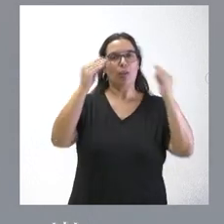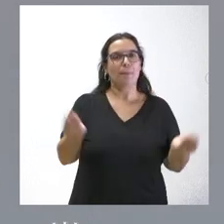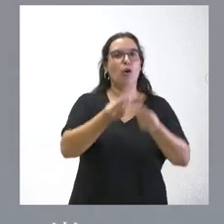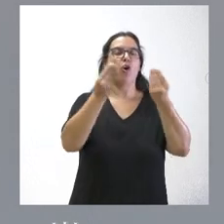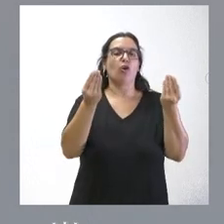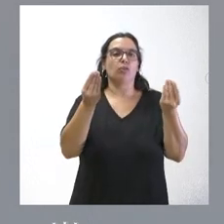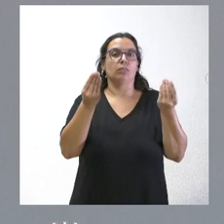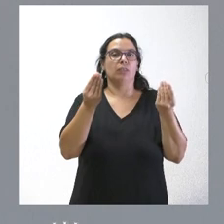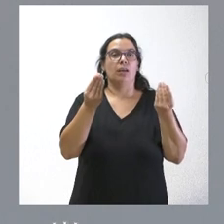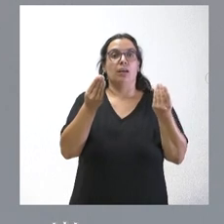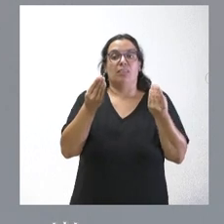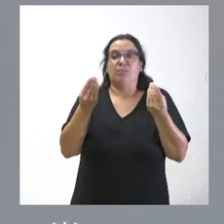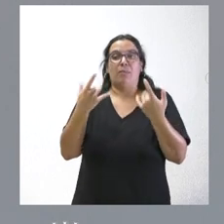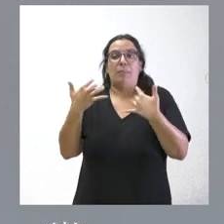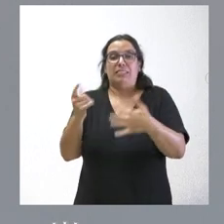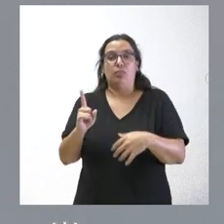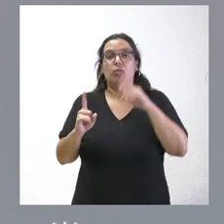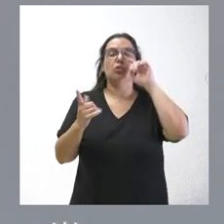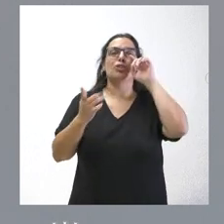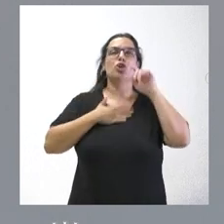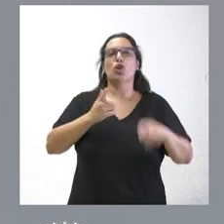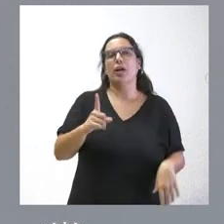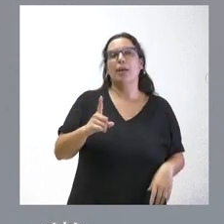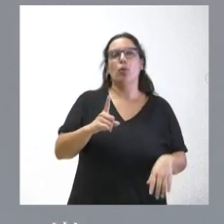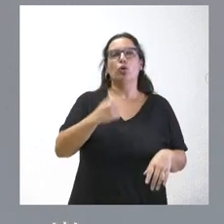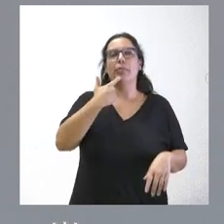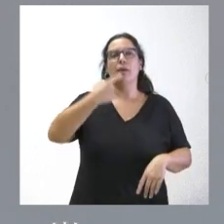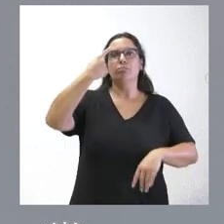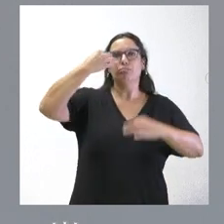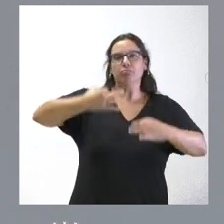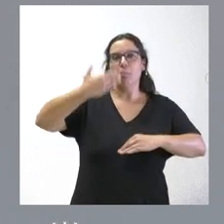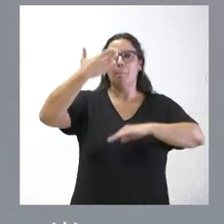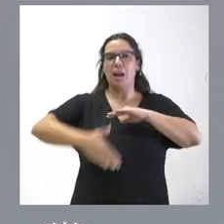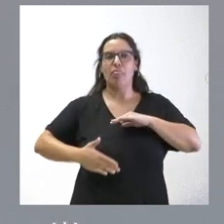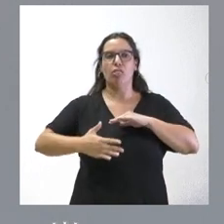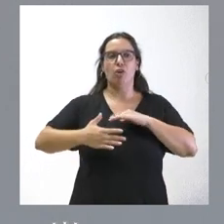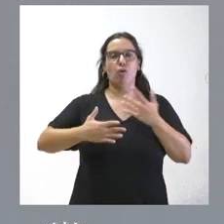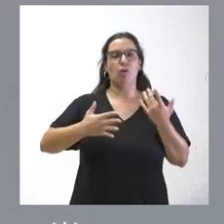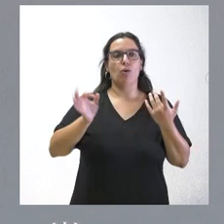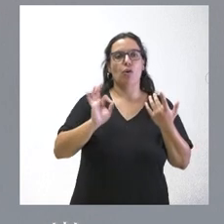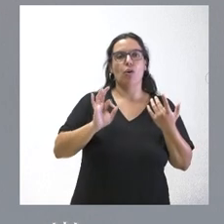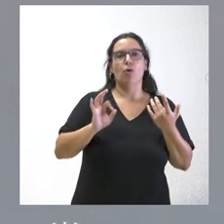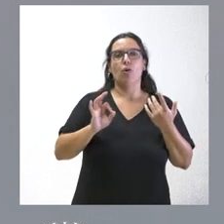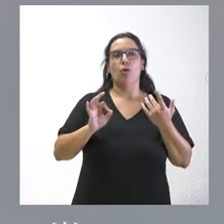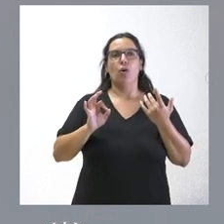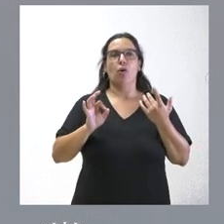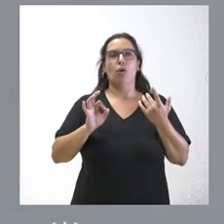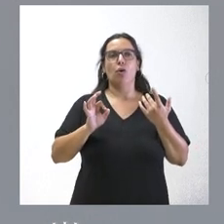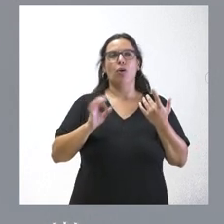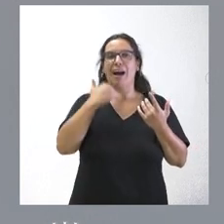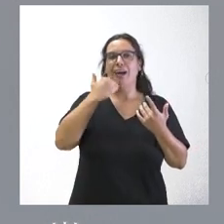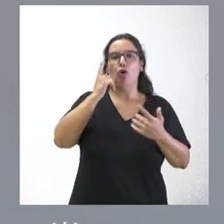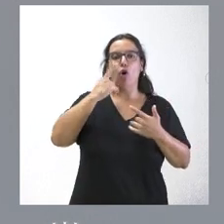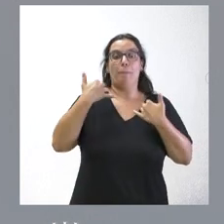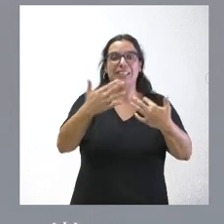que el momento concreto y por tanto no hemos querido Establecer un plazo que suponga una reducción de la calidad de los textos para